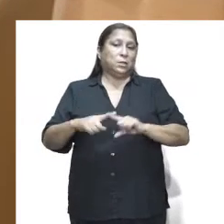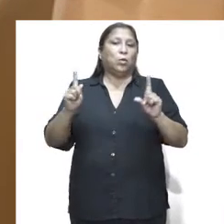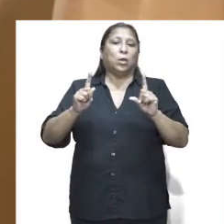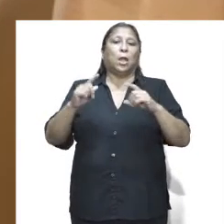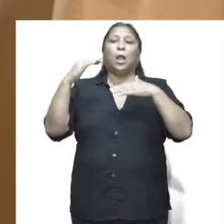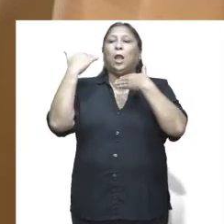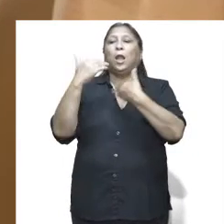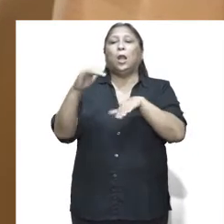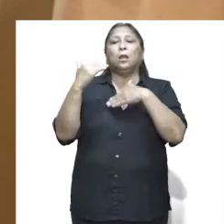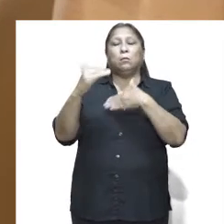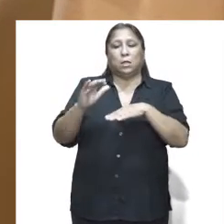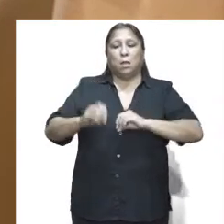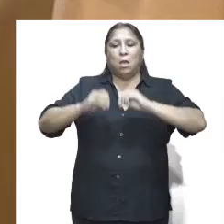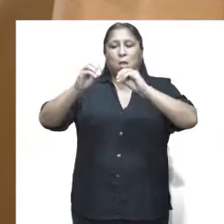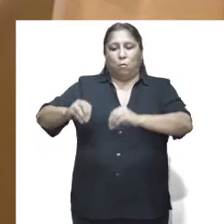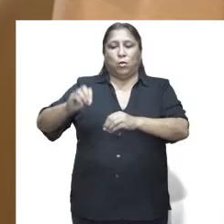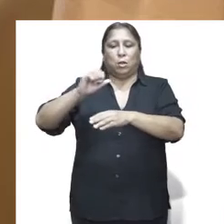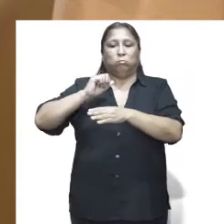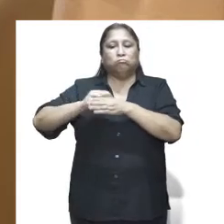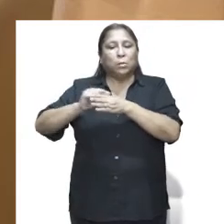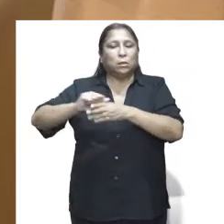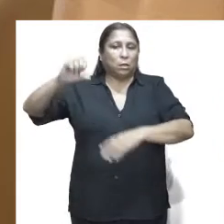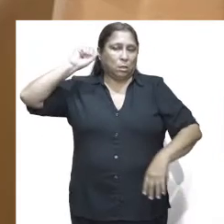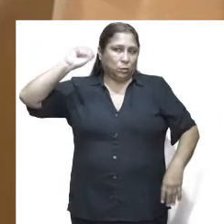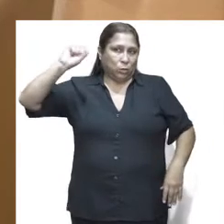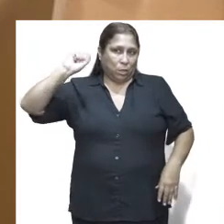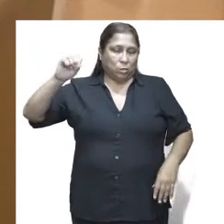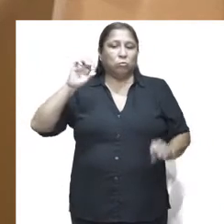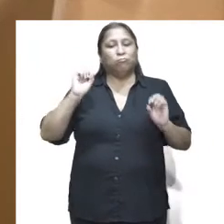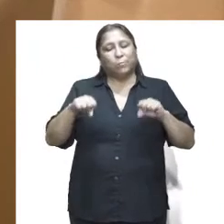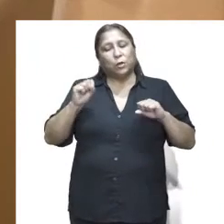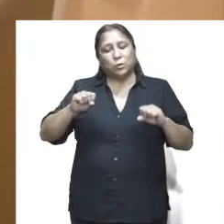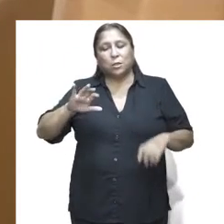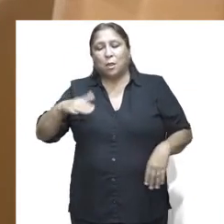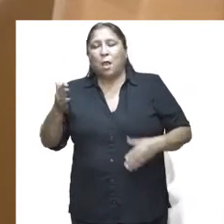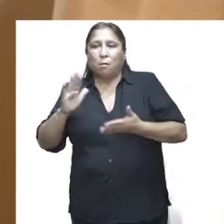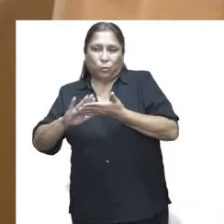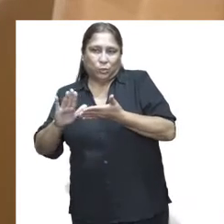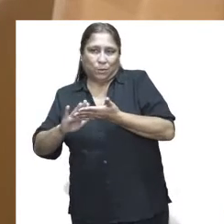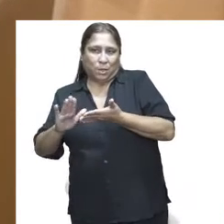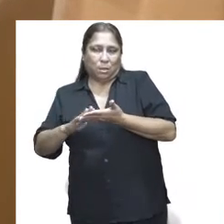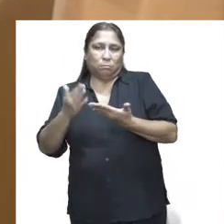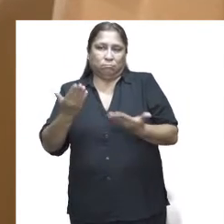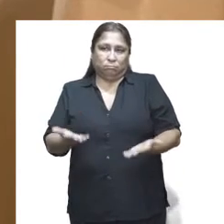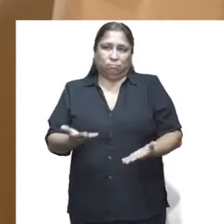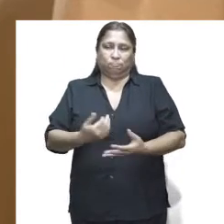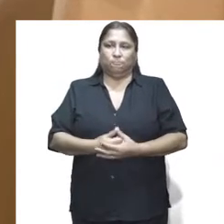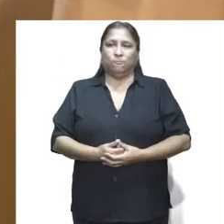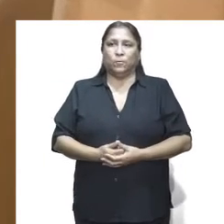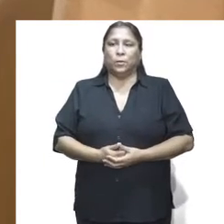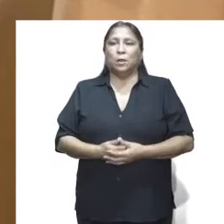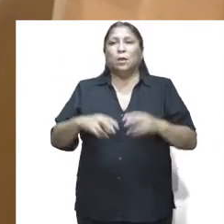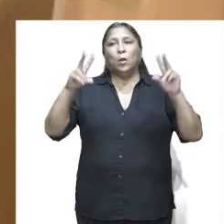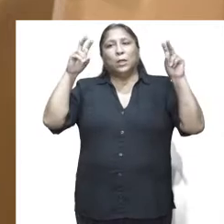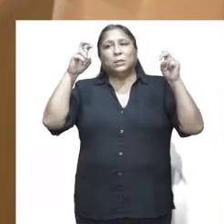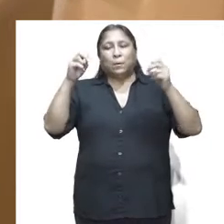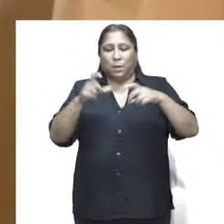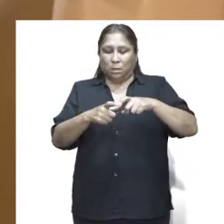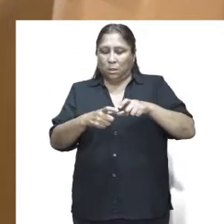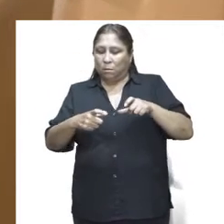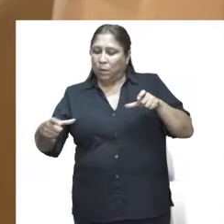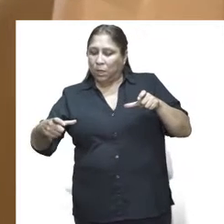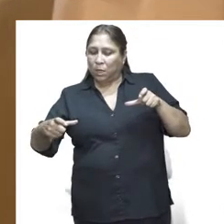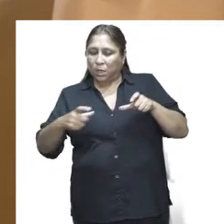en el ejercicio de su derecho, ¿no? Pero sí, existe la posibilidad de dispensa. Sobre las planillas o